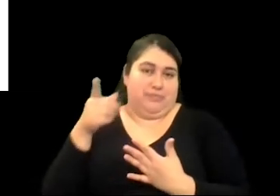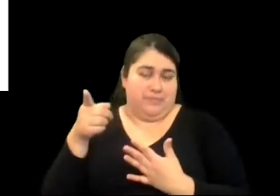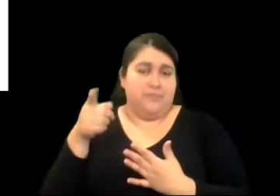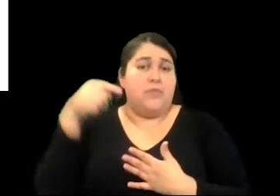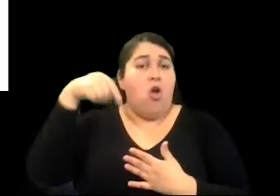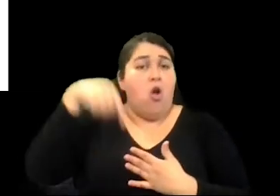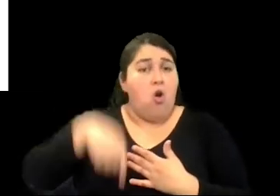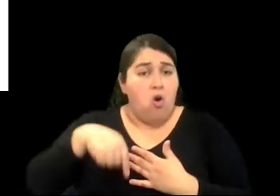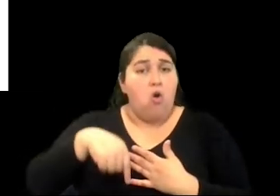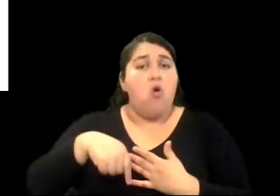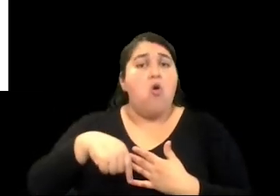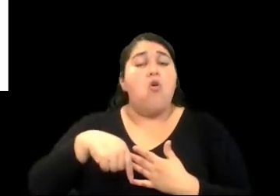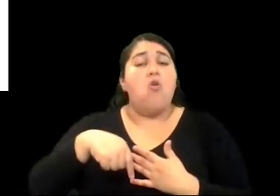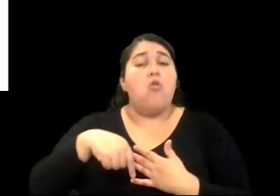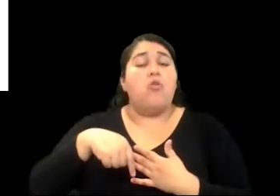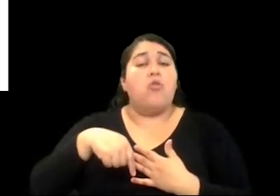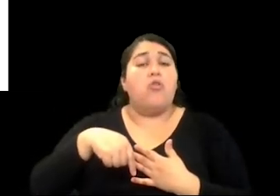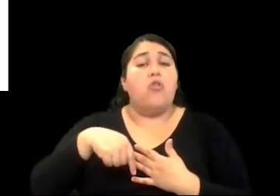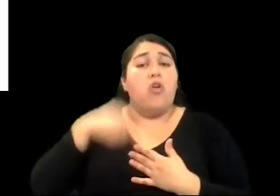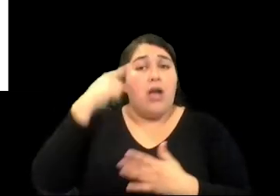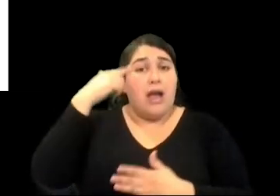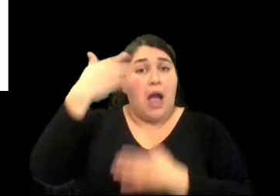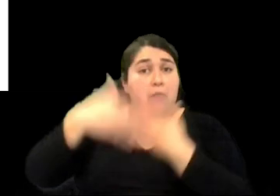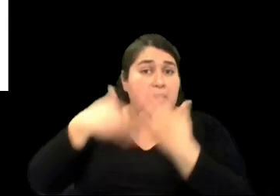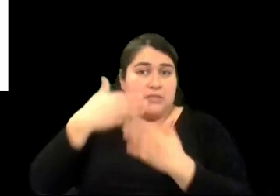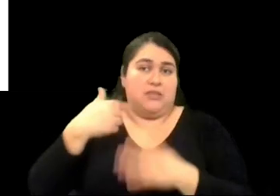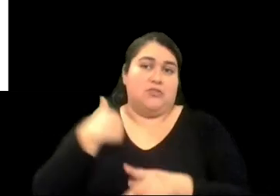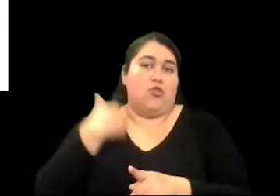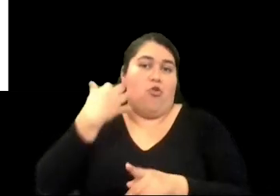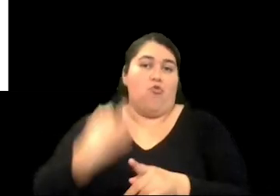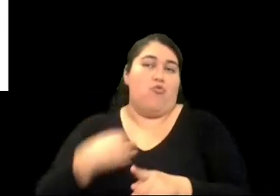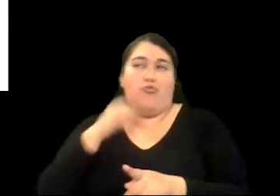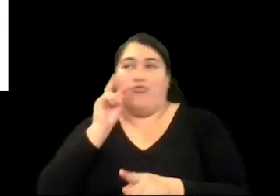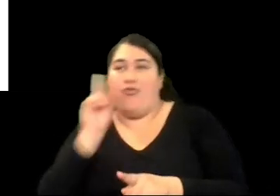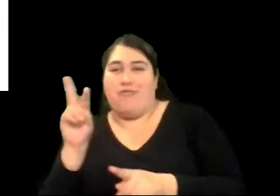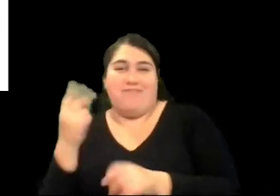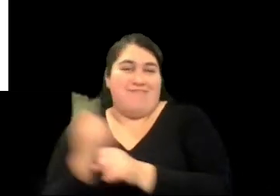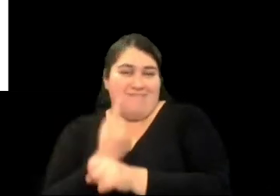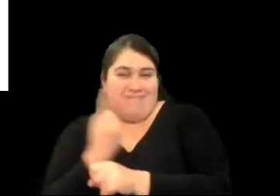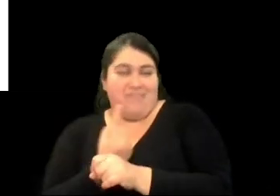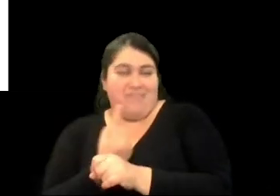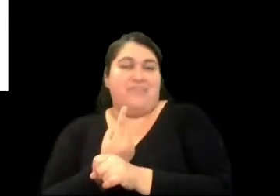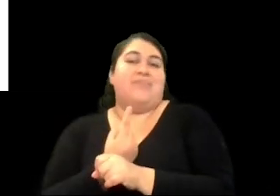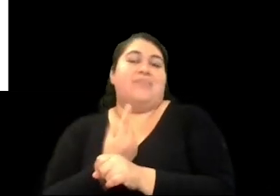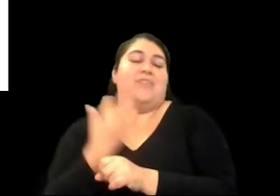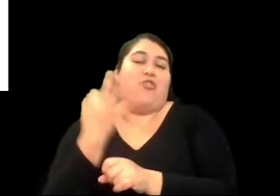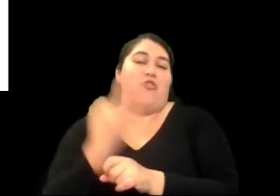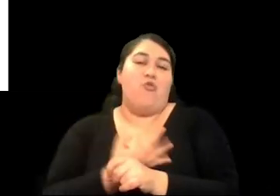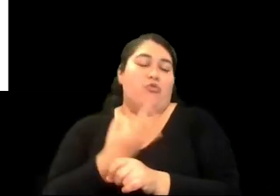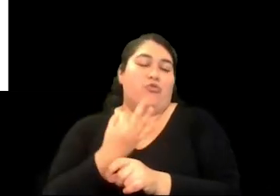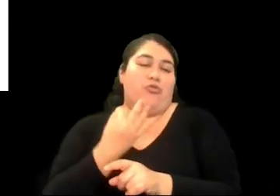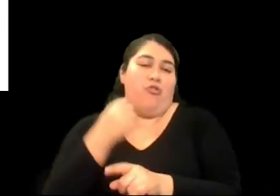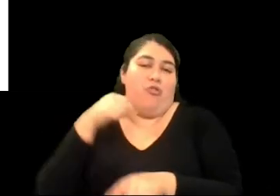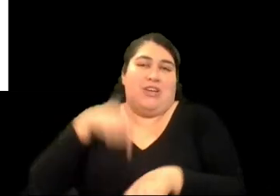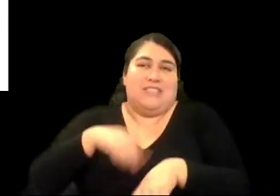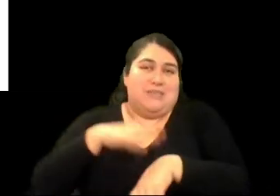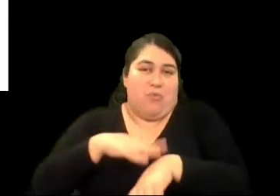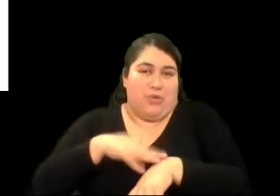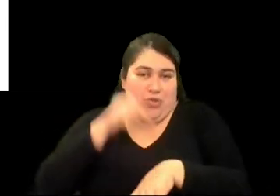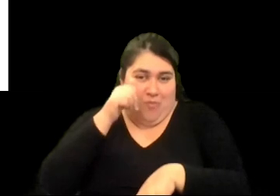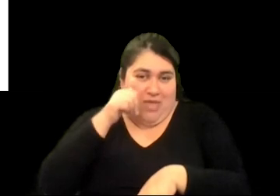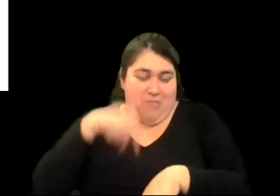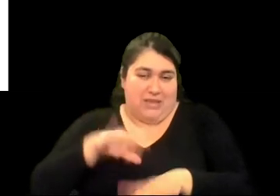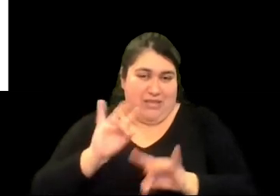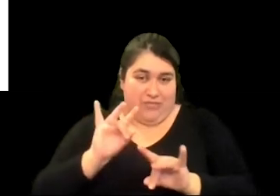en la capacitación, que yo no pude escuchar nada porque el streaming fue horrible en Mar del Plata, indicaron que la